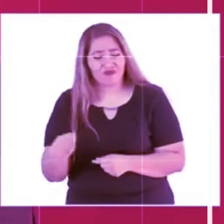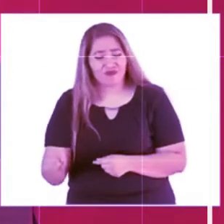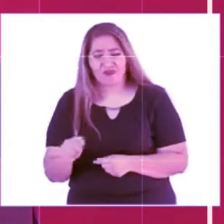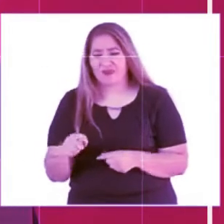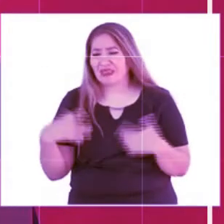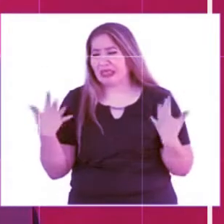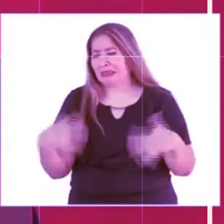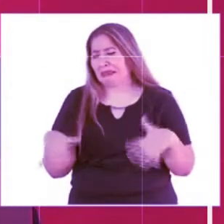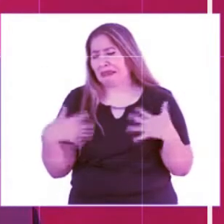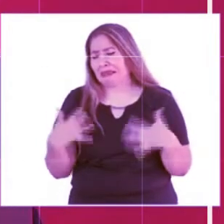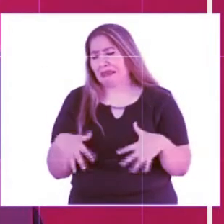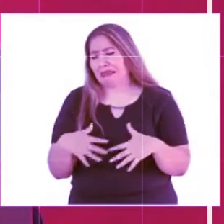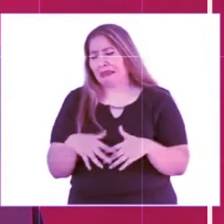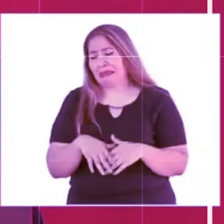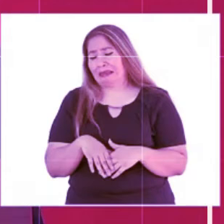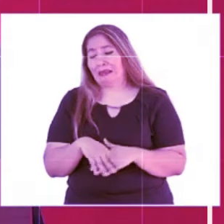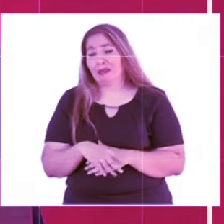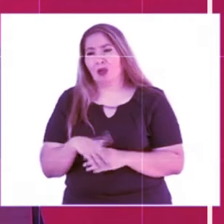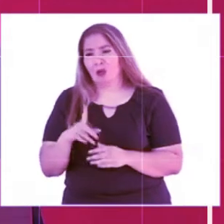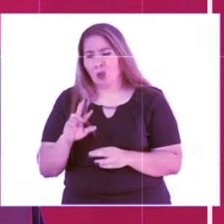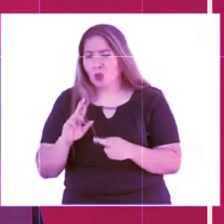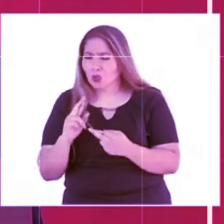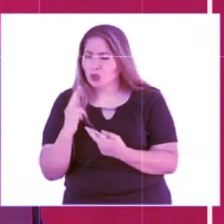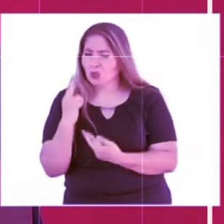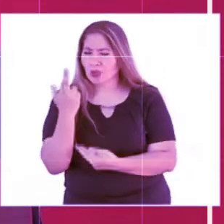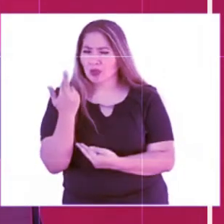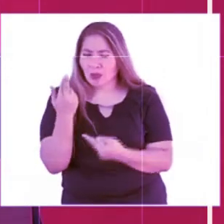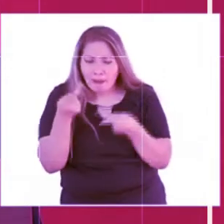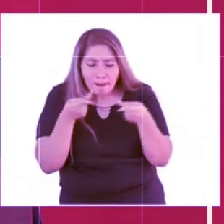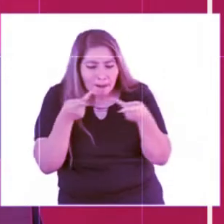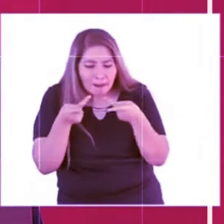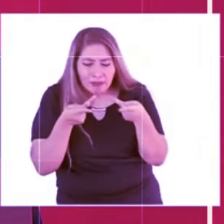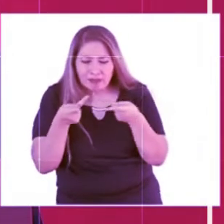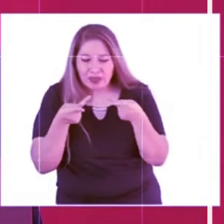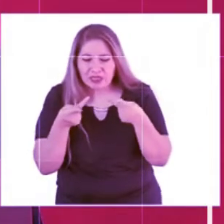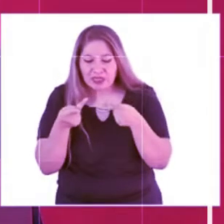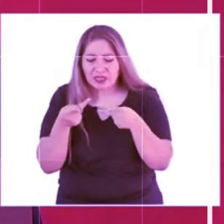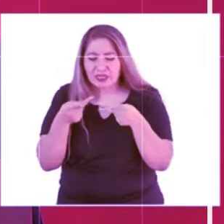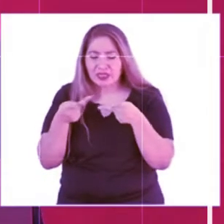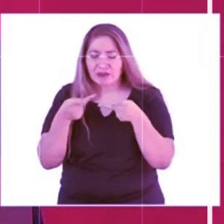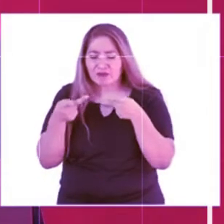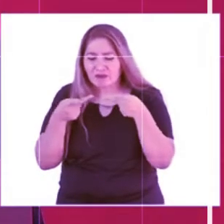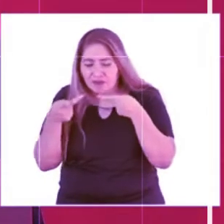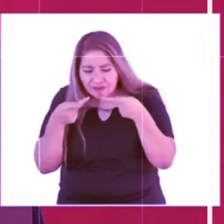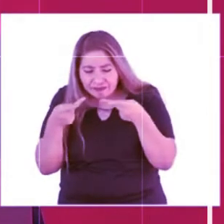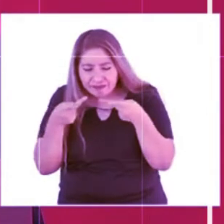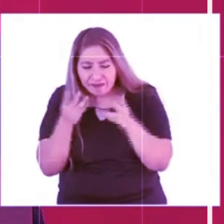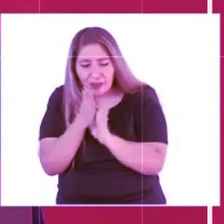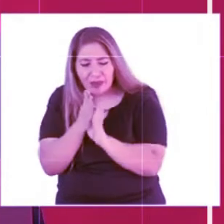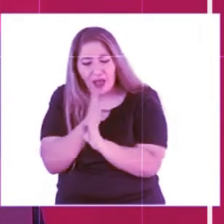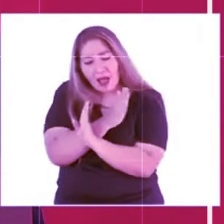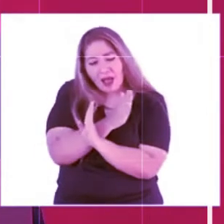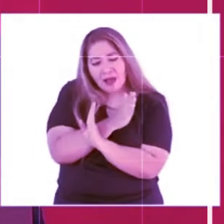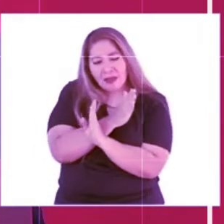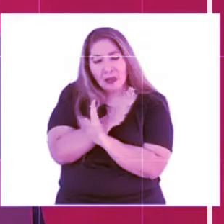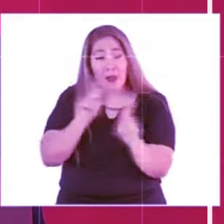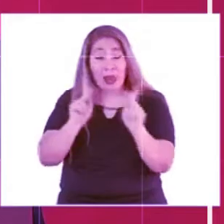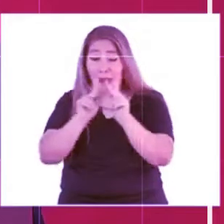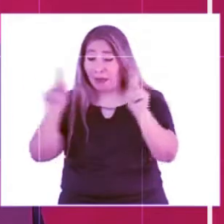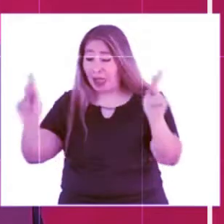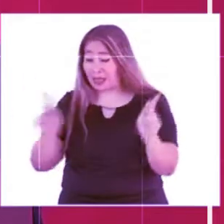una gran tragedia. Los revolucionarios se prepararon con anticipación para tomar la